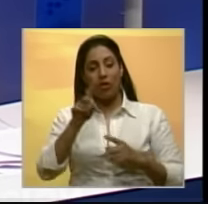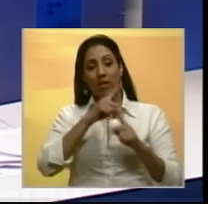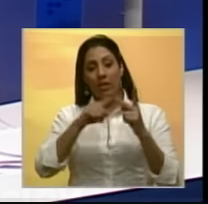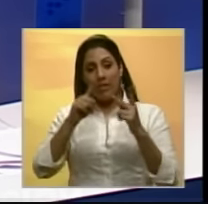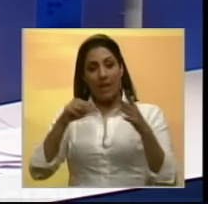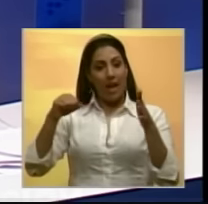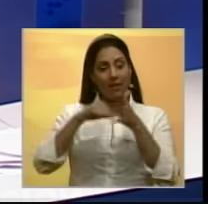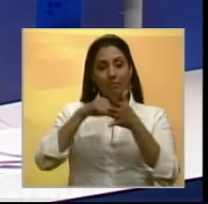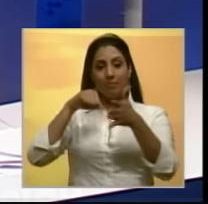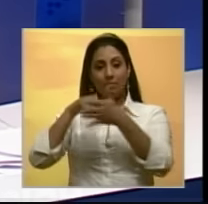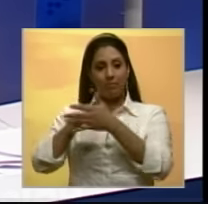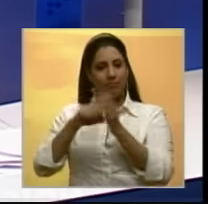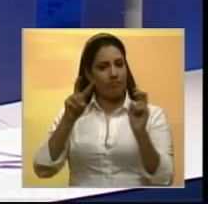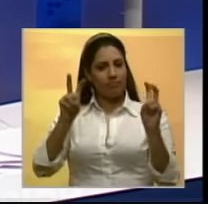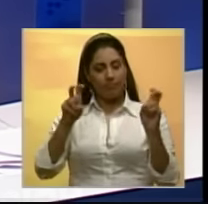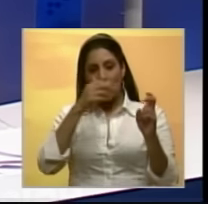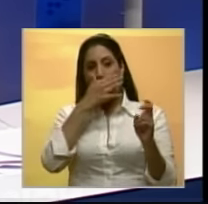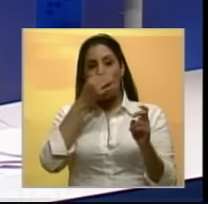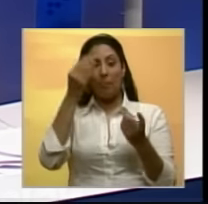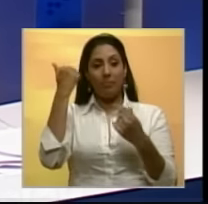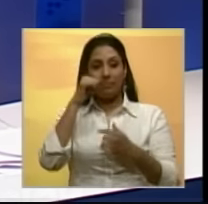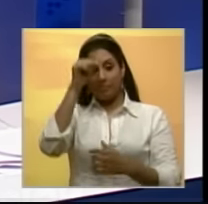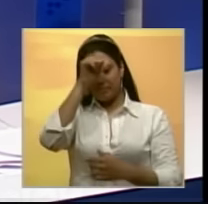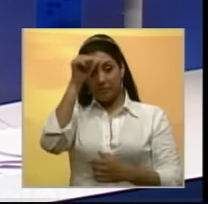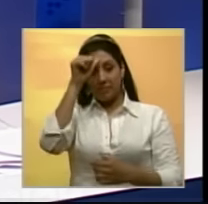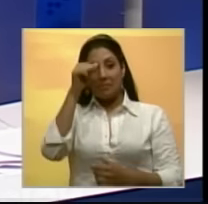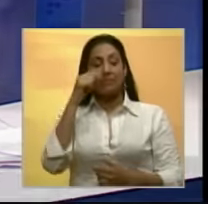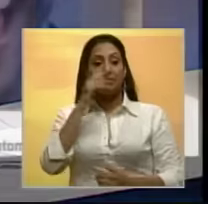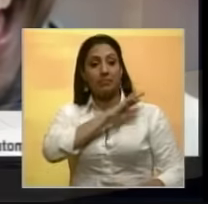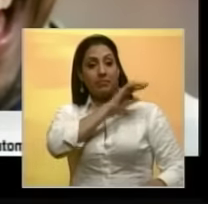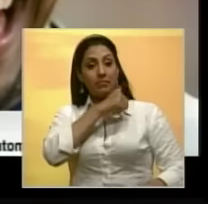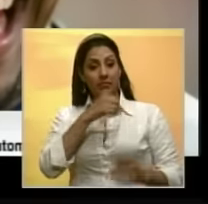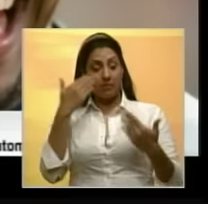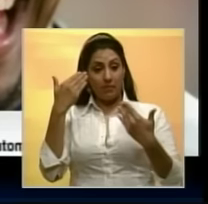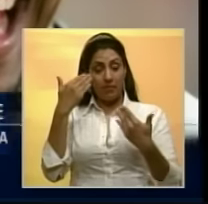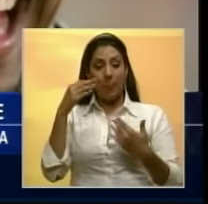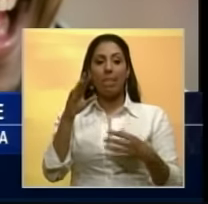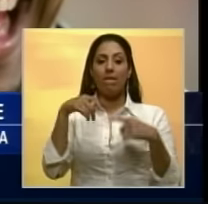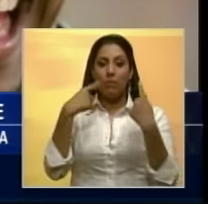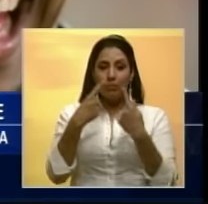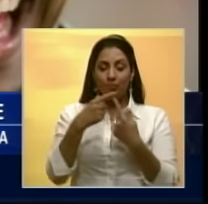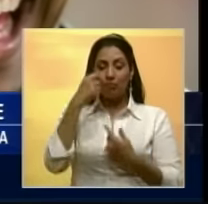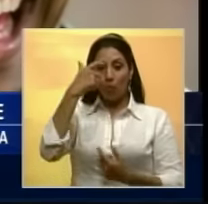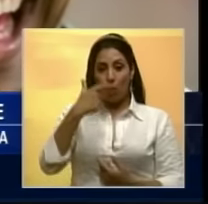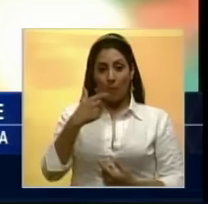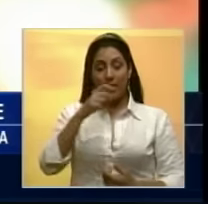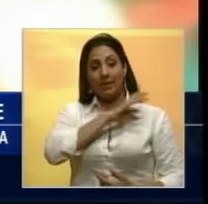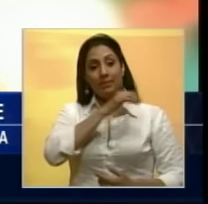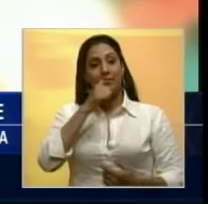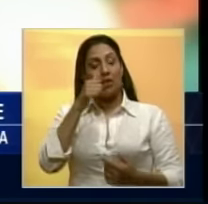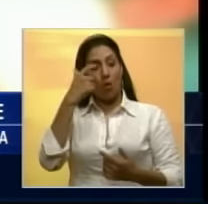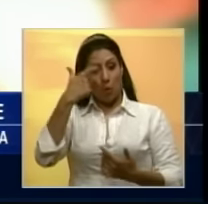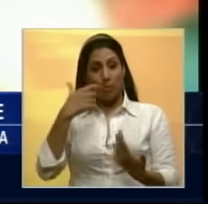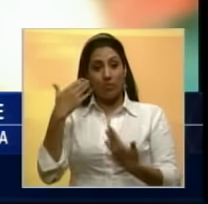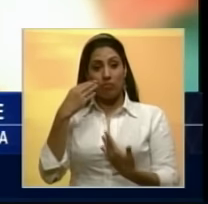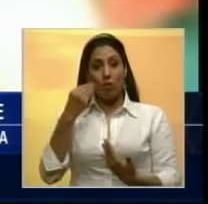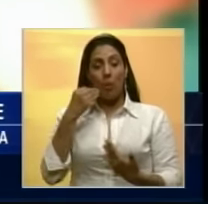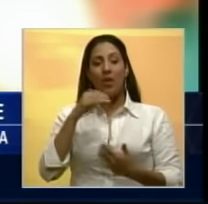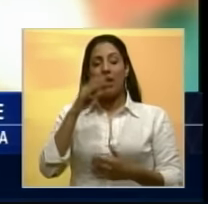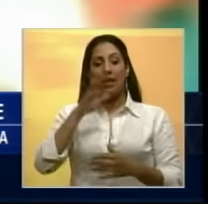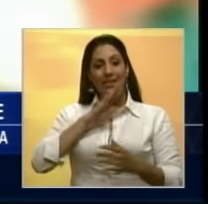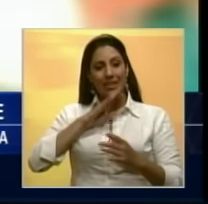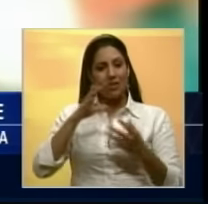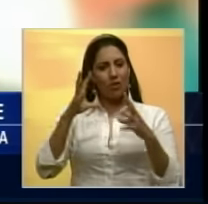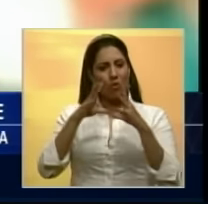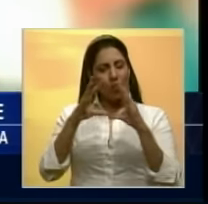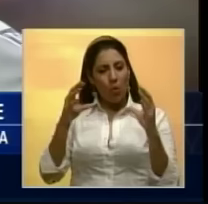distintos accidentes de tránsito este fin de semana. El gerente general de los Reales de Kansas City, Tatum Moore, dijo que Ventura era alguien que los hacía